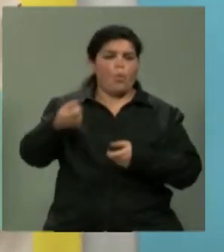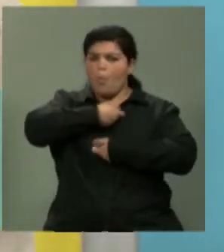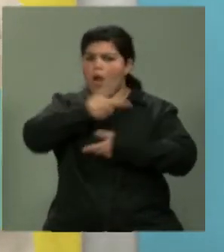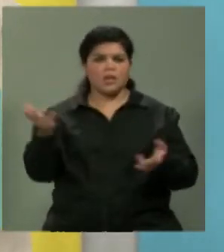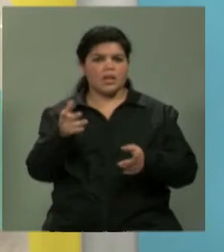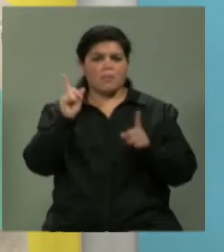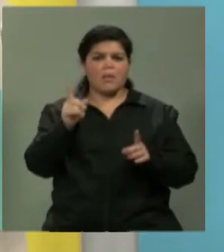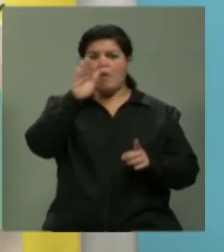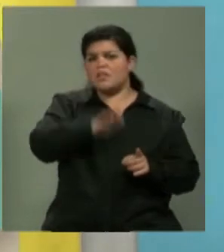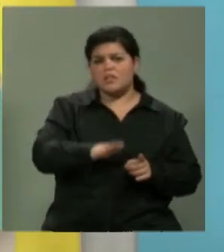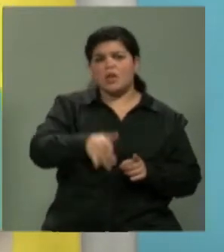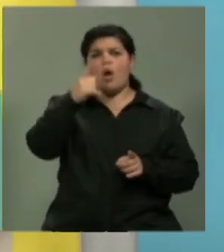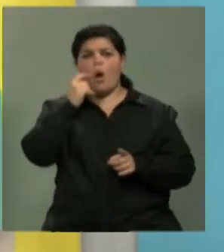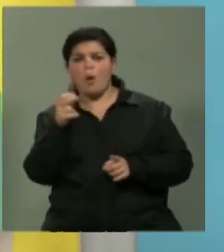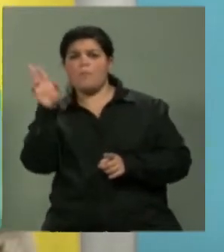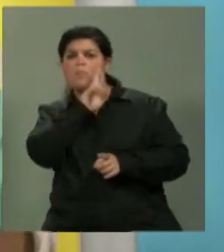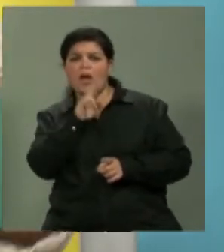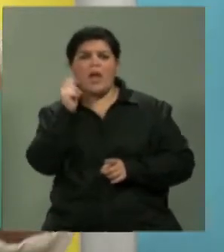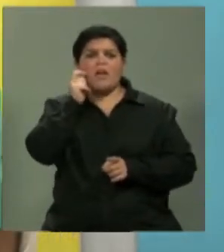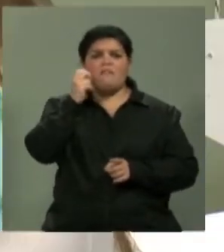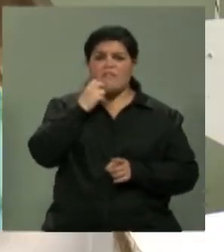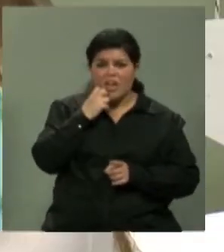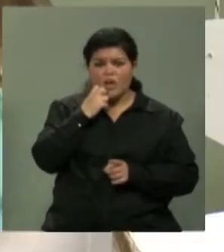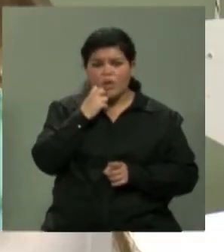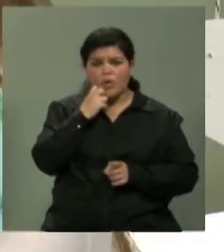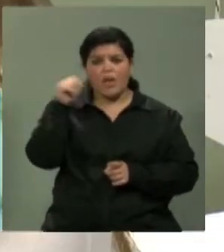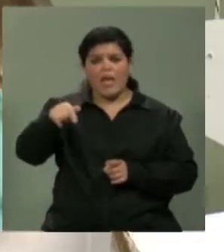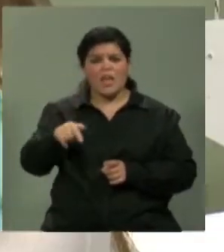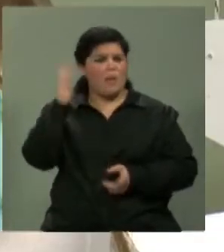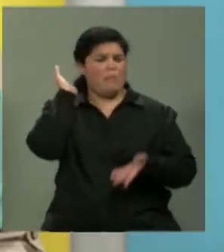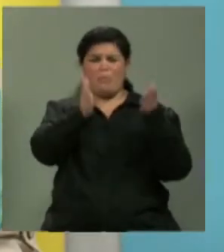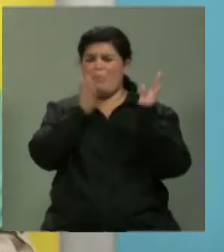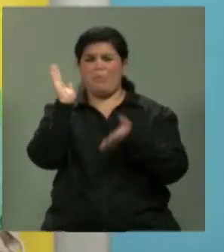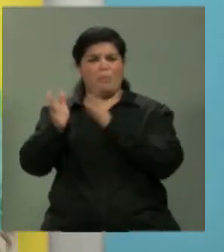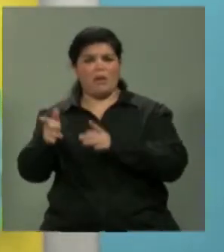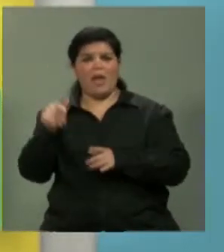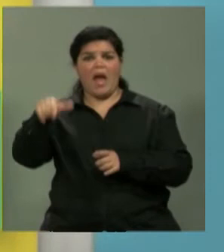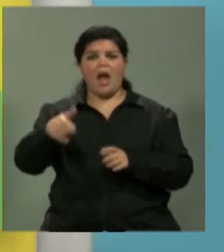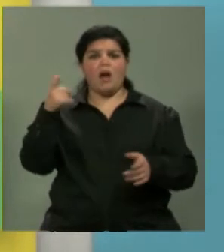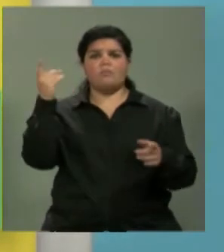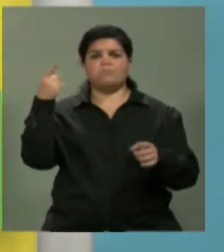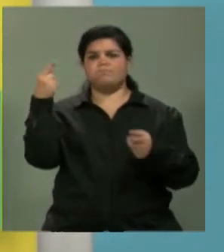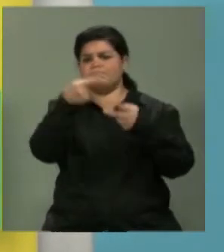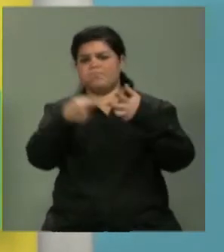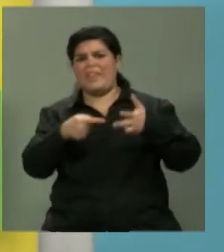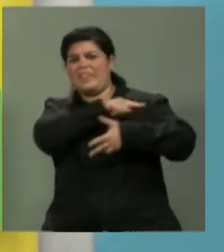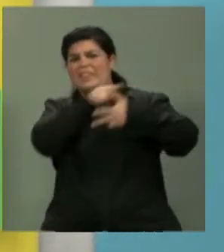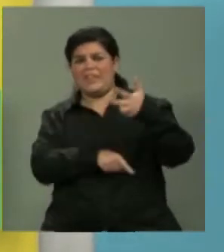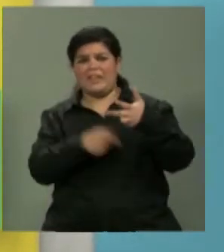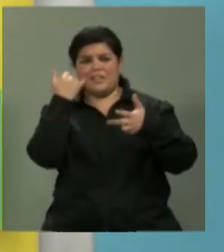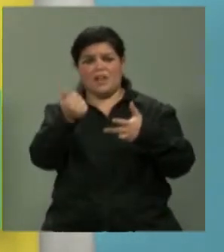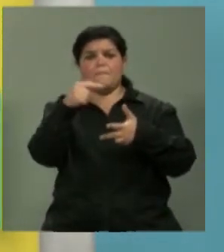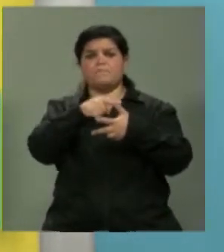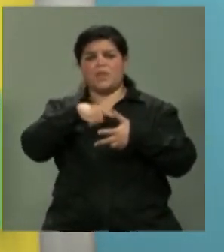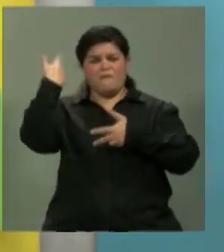El chiquito, la mujer, el viejo, el que sea, que es un violento consabido, que tiene 3 causas penales, una por lo menos por